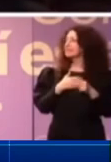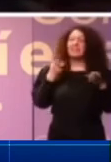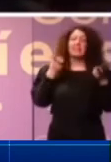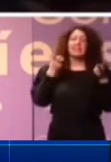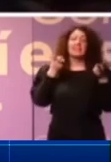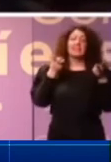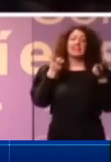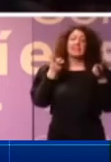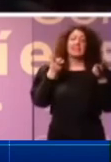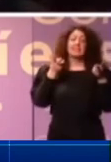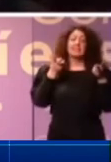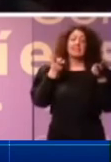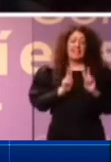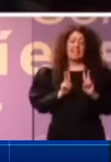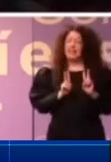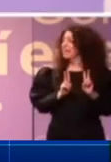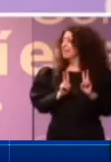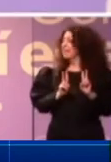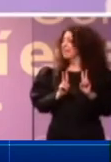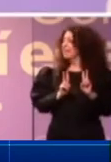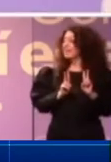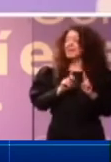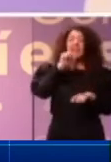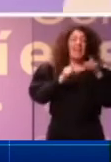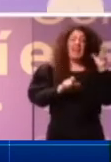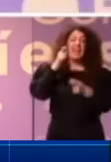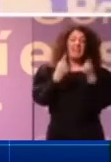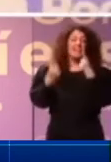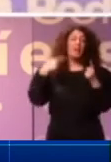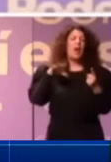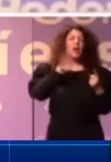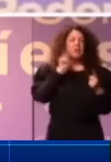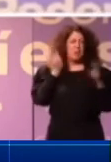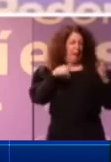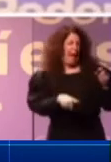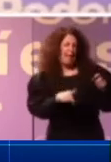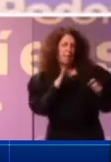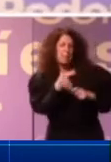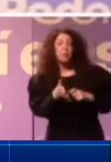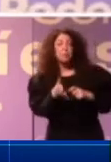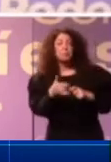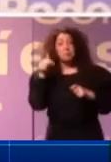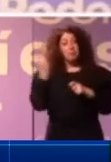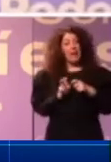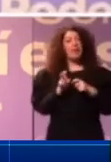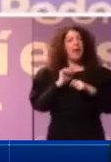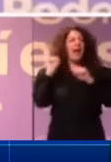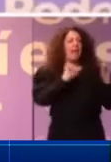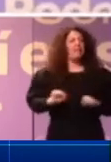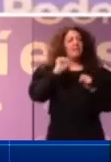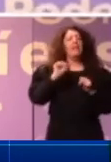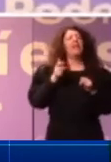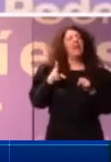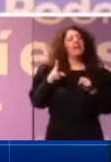prevenidos, ¿no? Es un fenómeno que tenemos que tener muy claro, porque este entorno, digamos, de